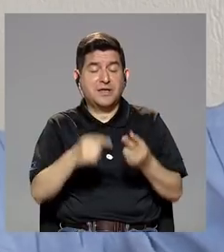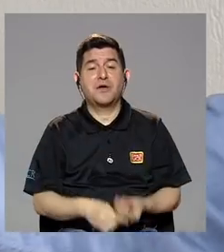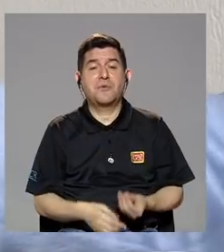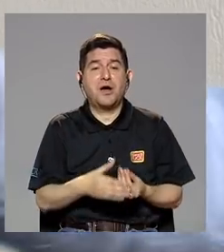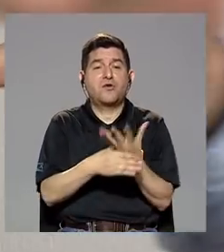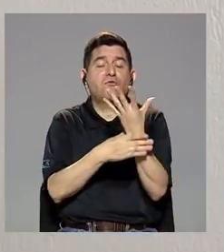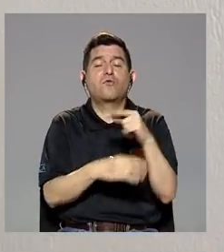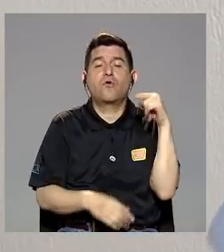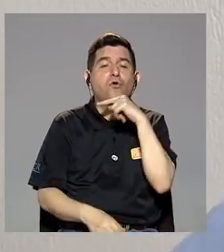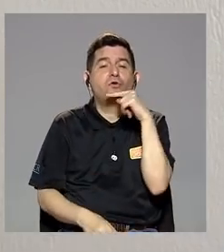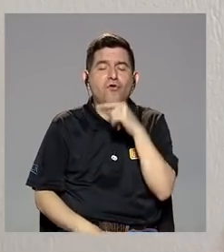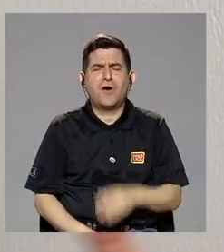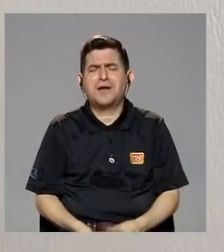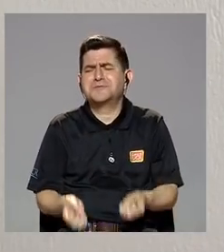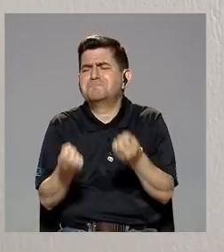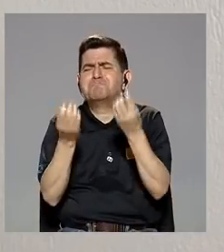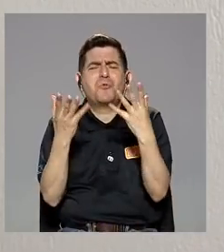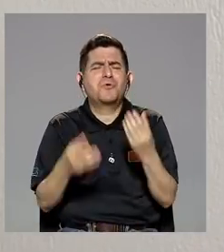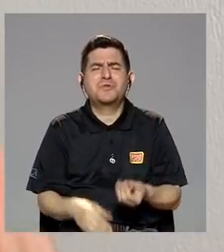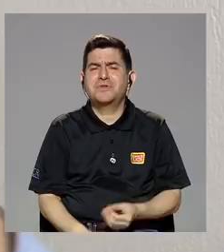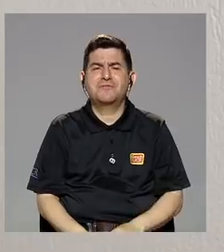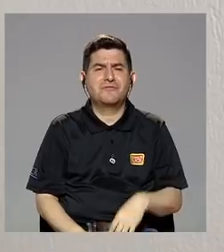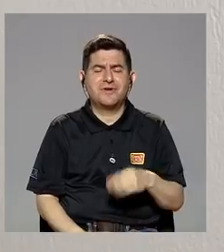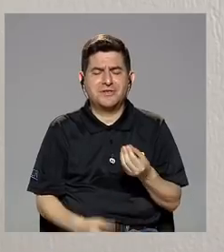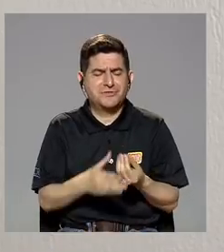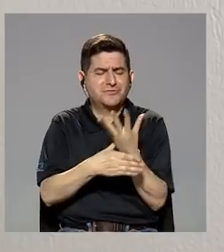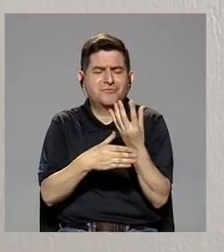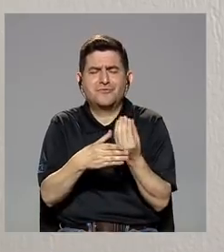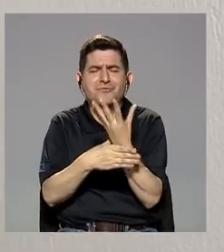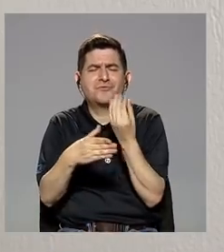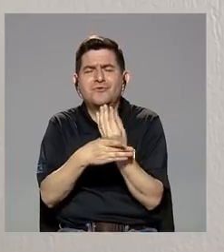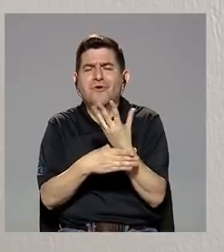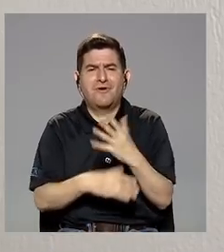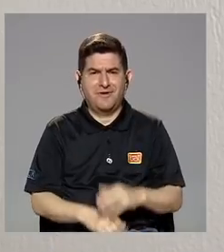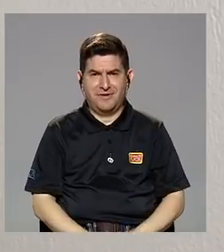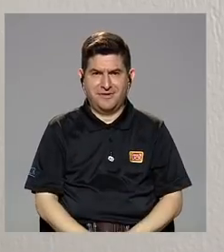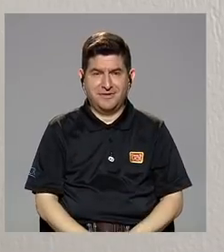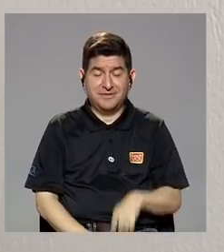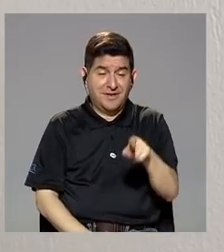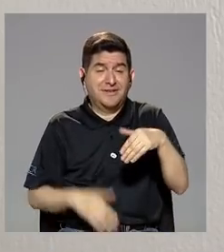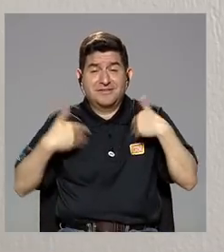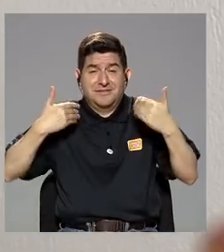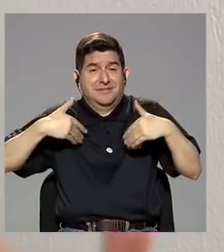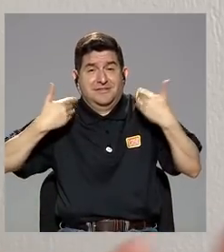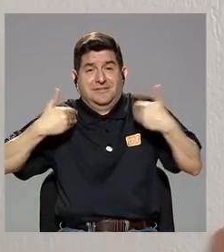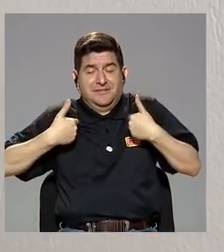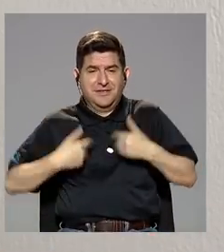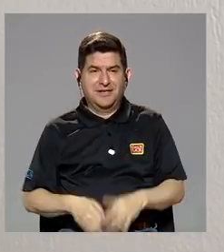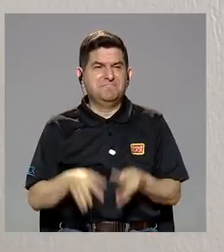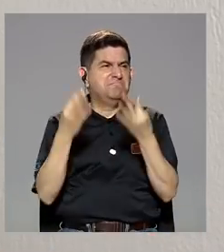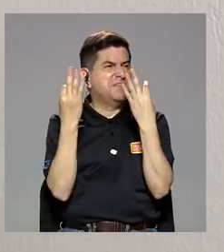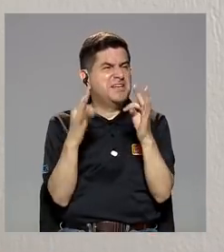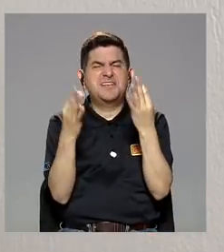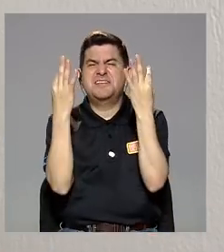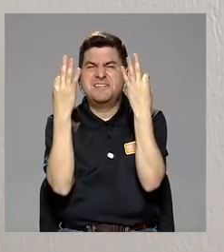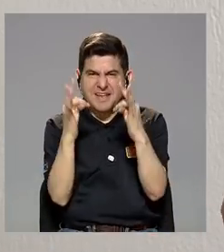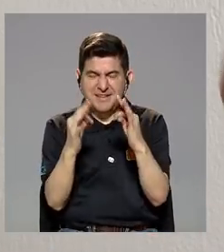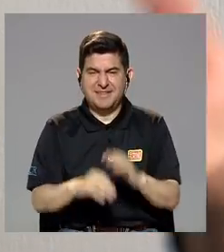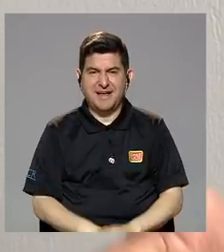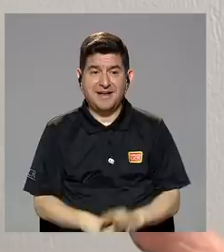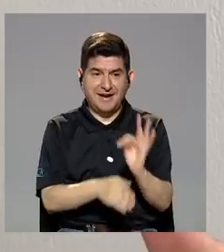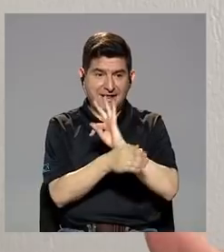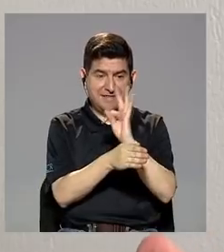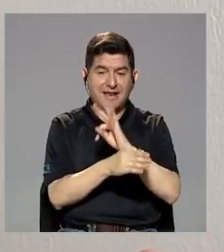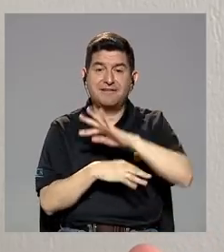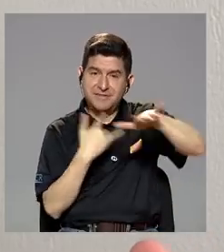roja y se llenó zapote de flores rojas bueno eso es alegría y buscando también una